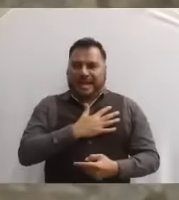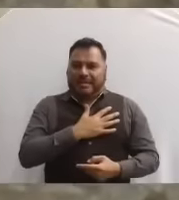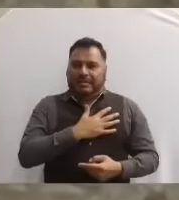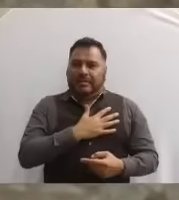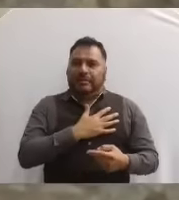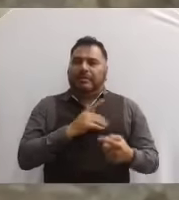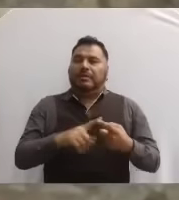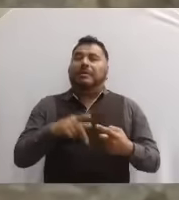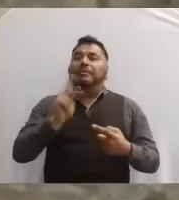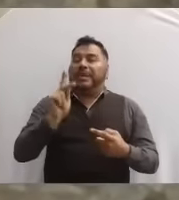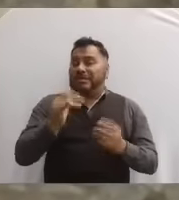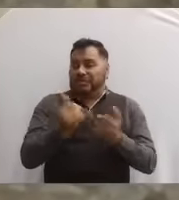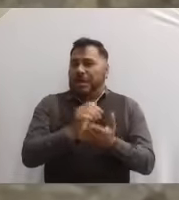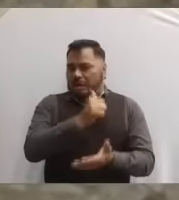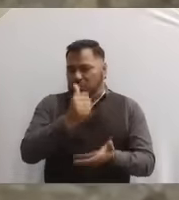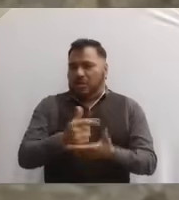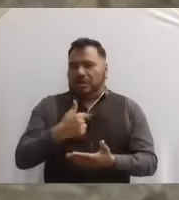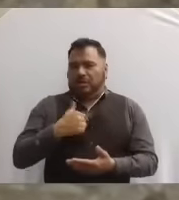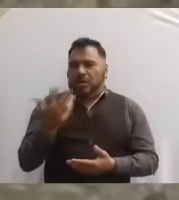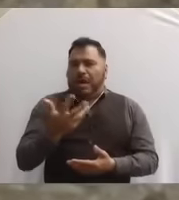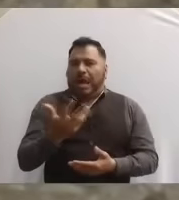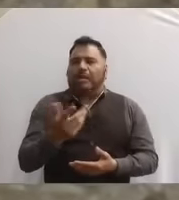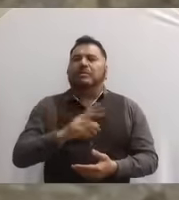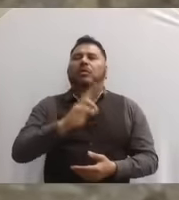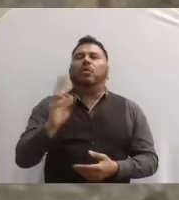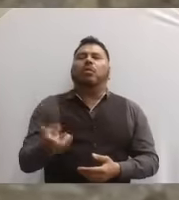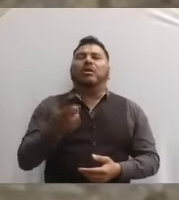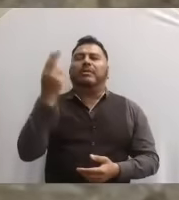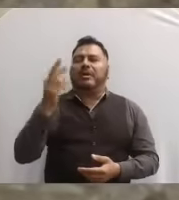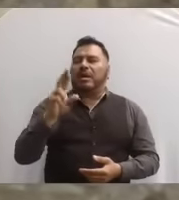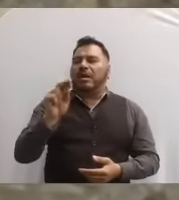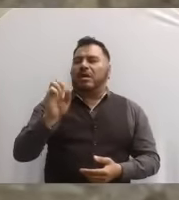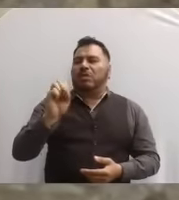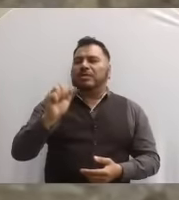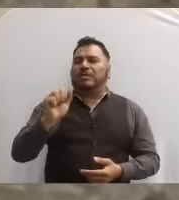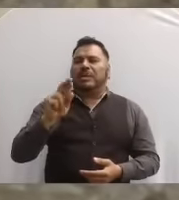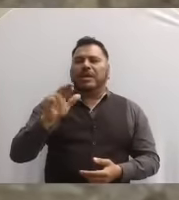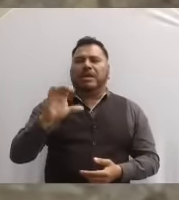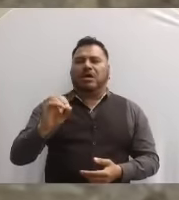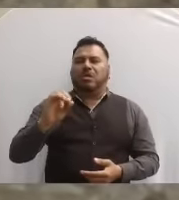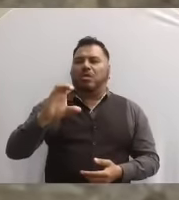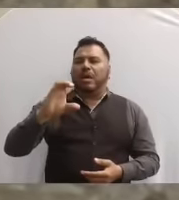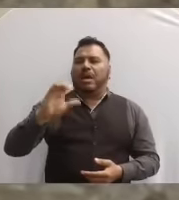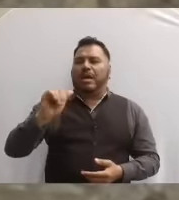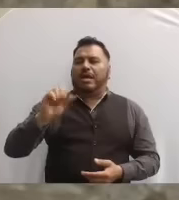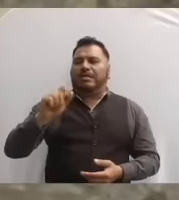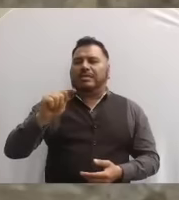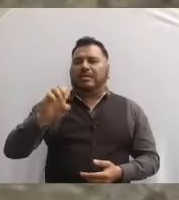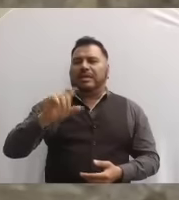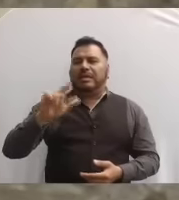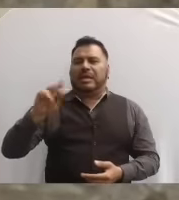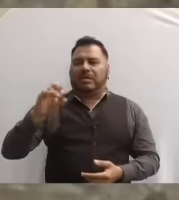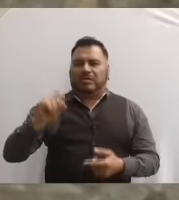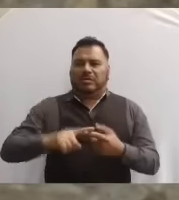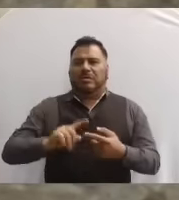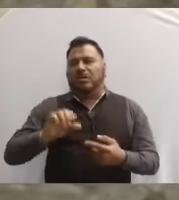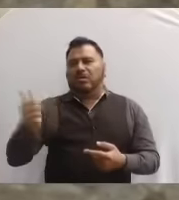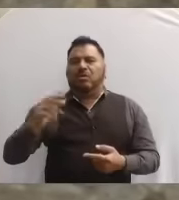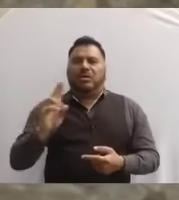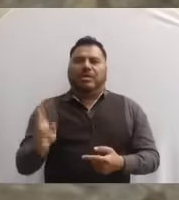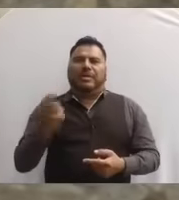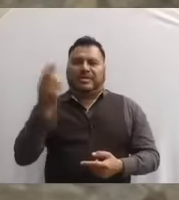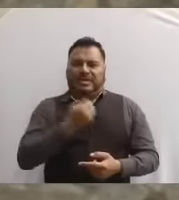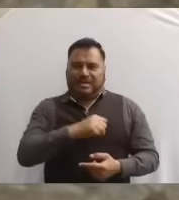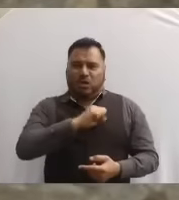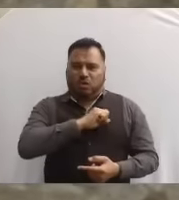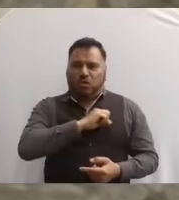Pero también en la ciudad yo hice la Universidad Rosario Castellanos y la Universidad de la Salud.